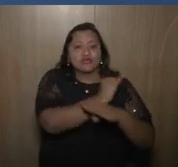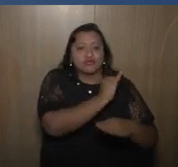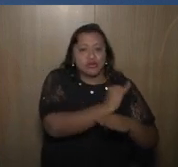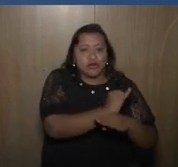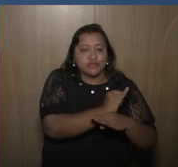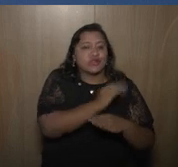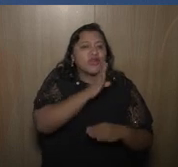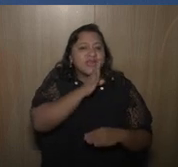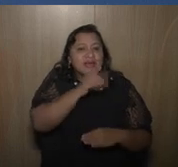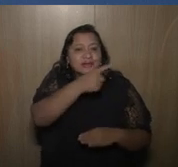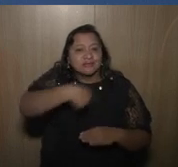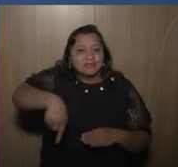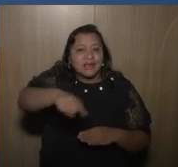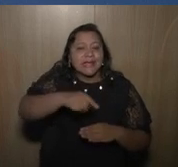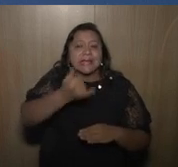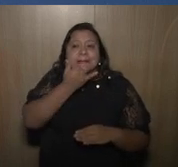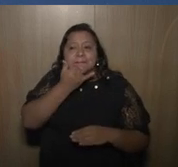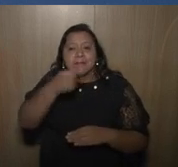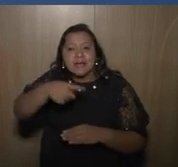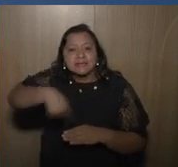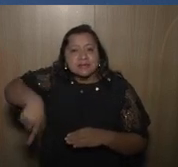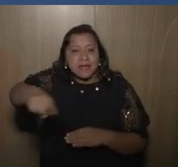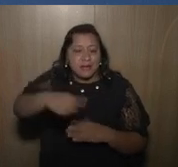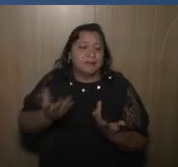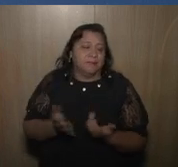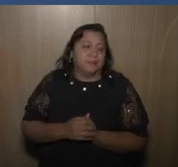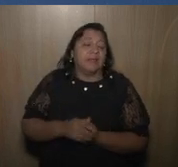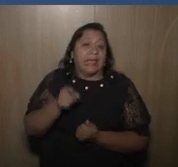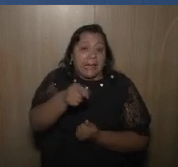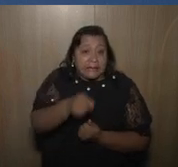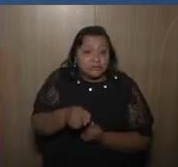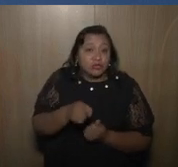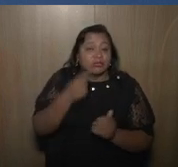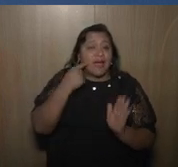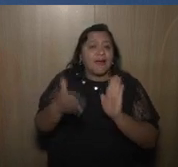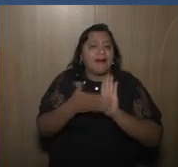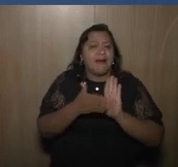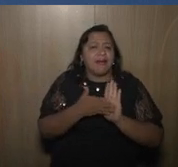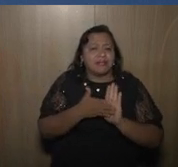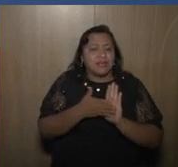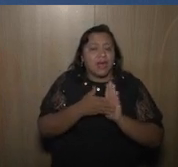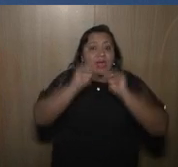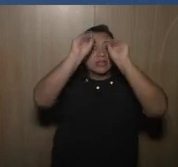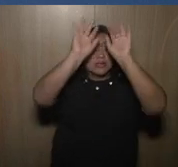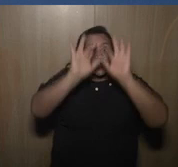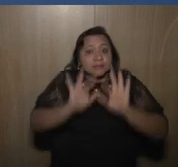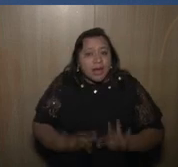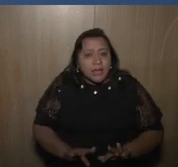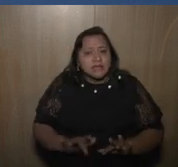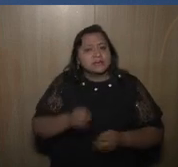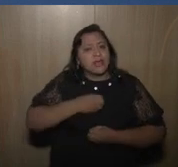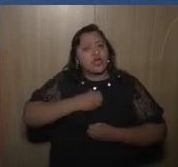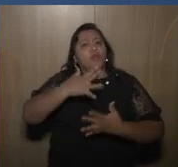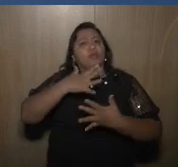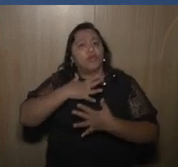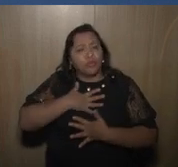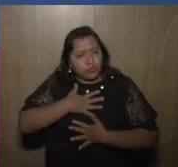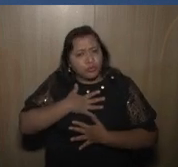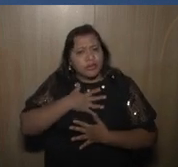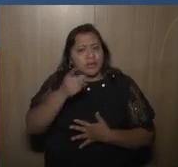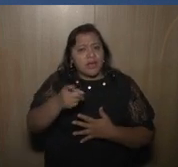con lo que está sucediendo con su trámite. Creo que es una garantía de más transparencia, de más oportunidad y